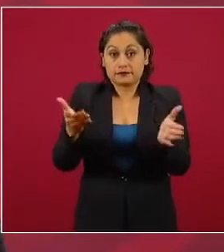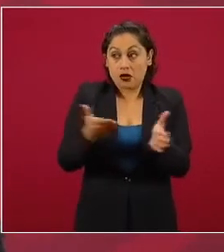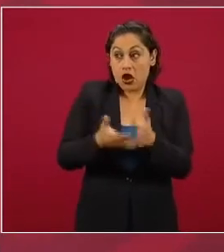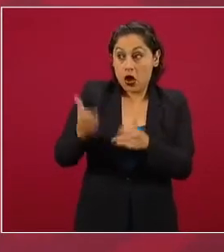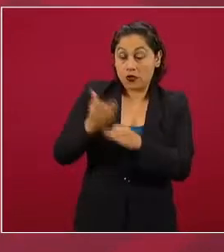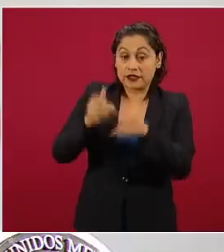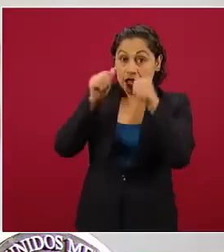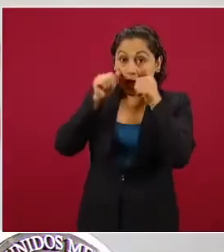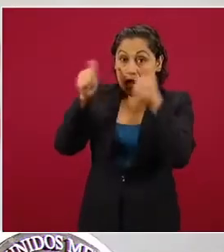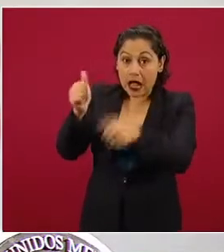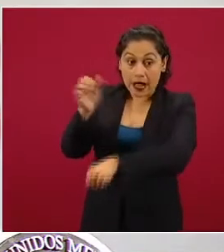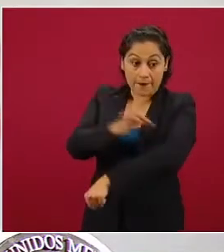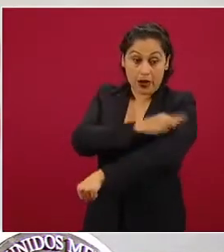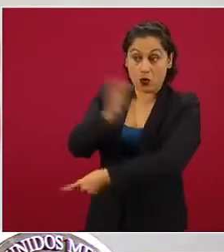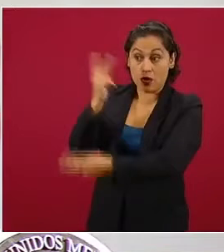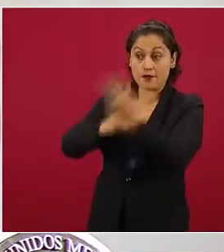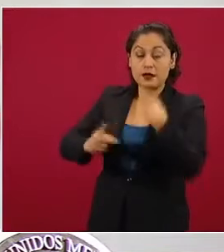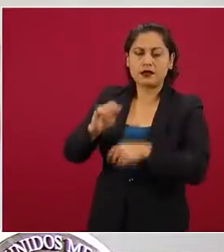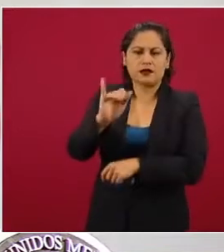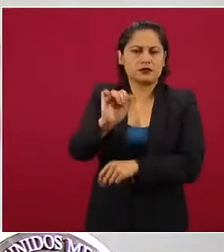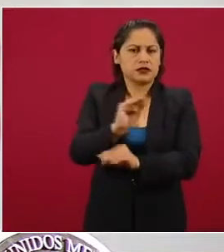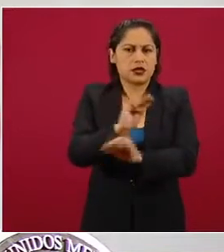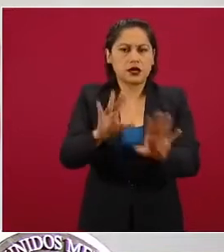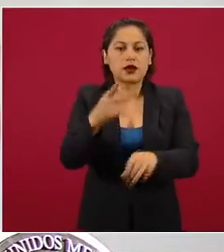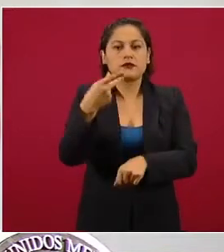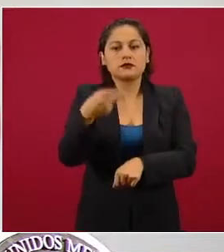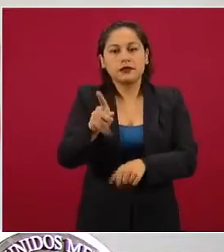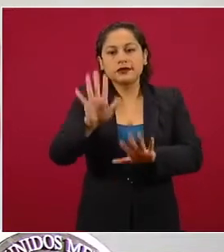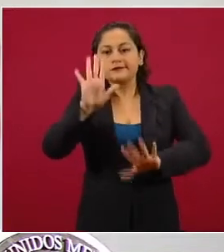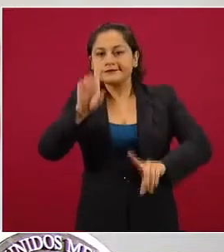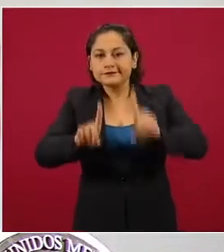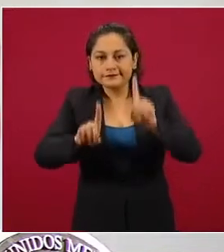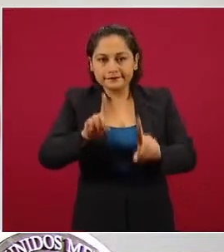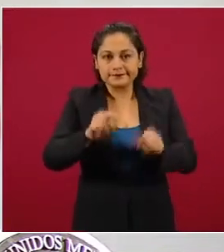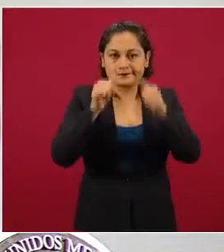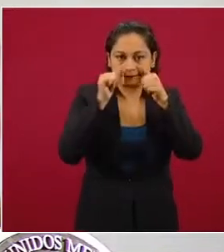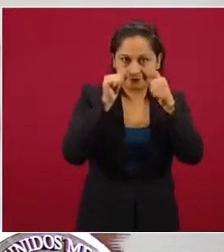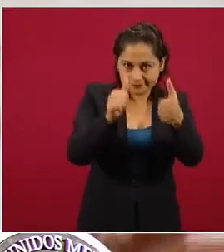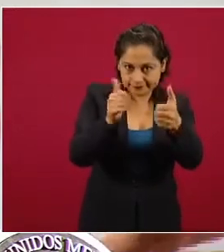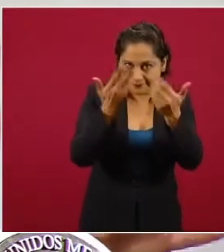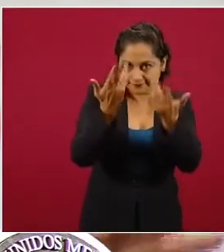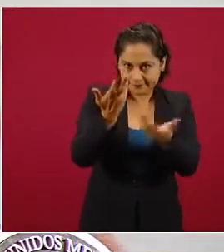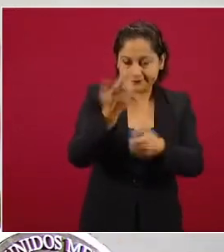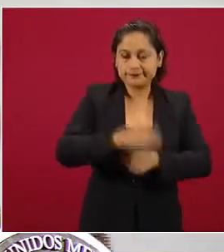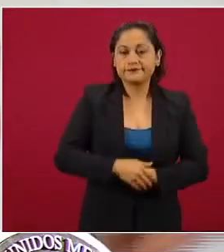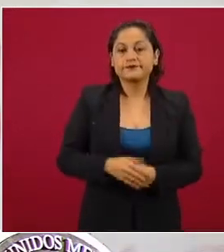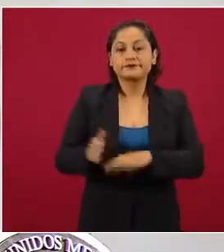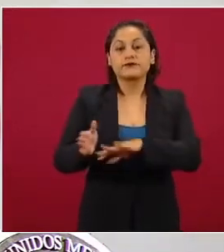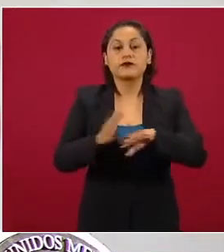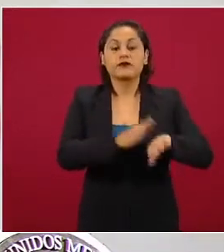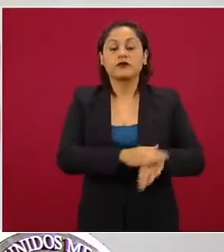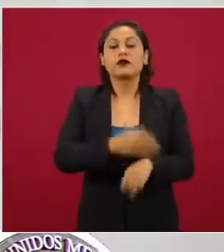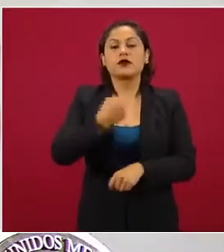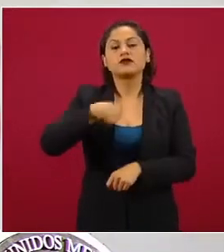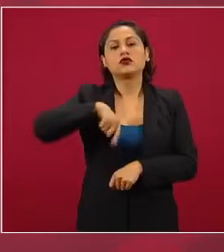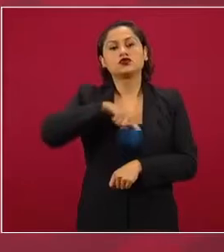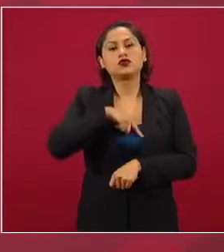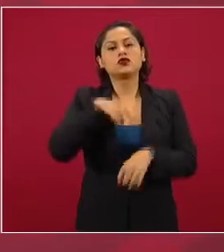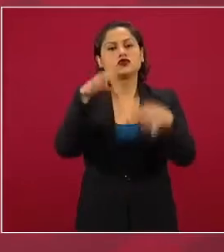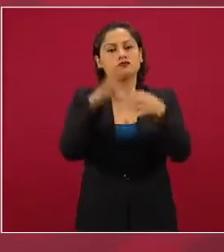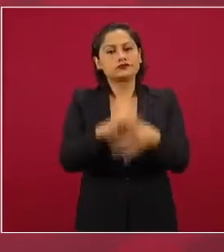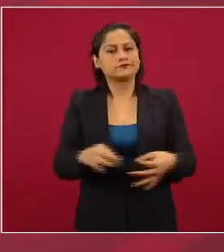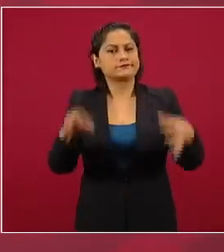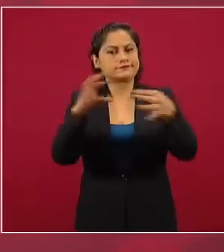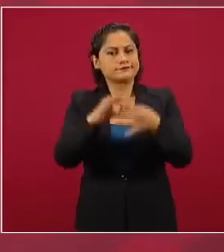El cubrebocas, hemos dicho múltiples ocasiones, en la narrativa pública, en la conversación pública, se